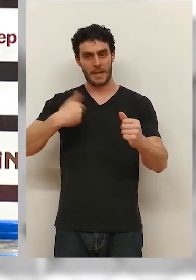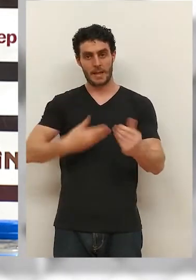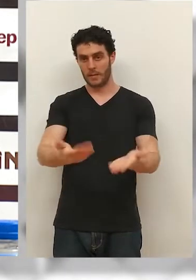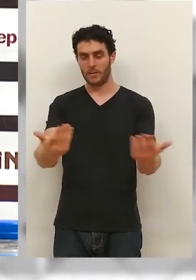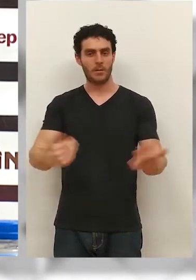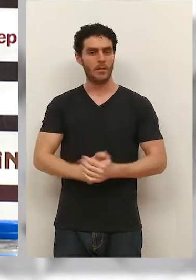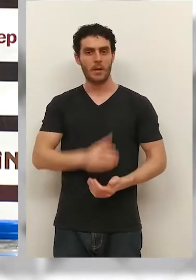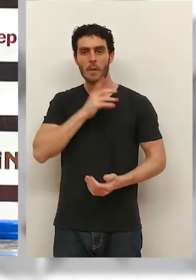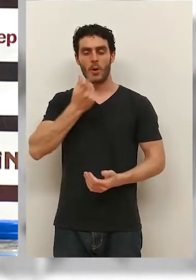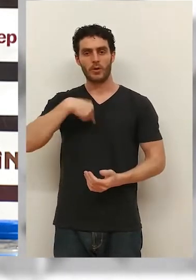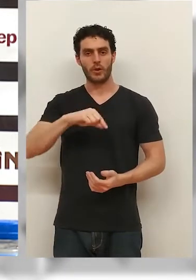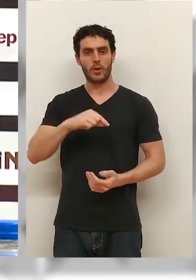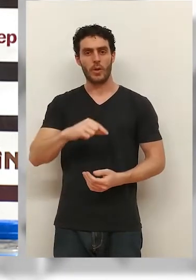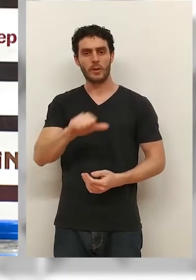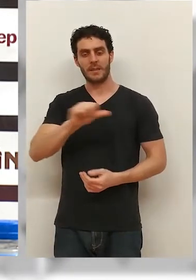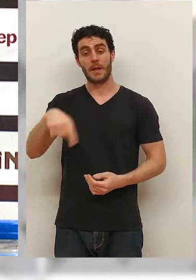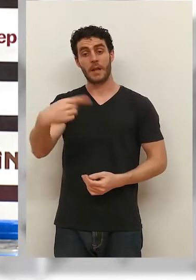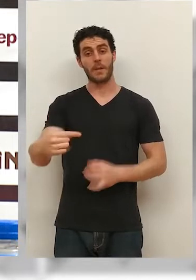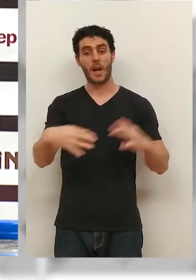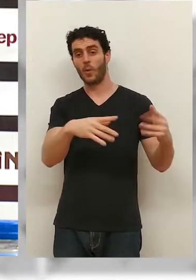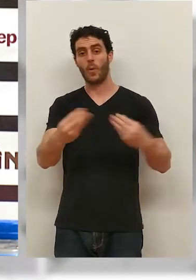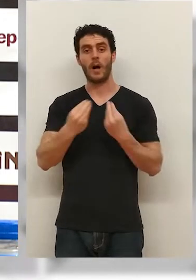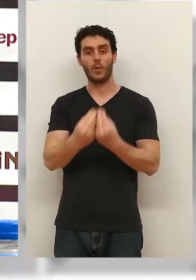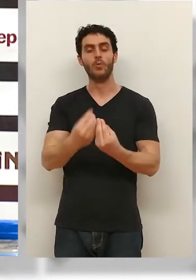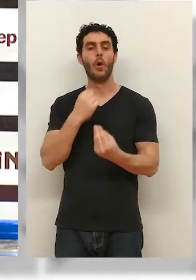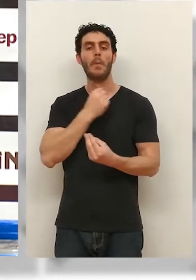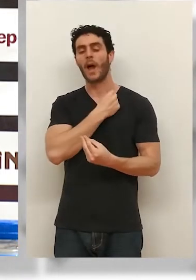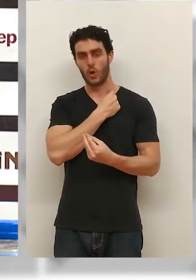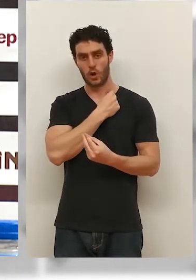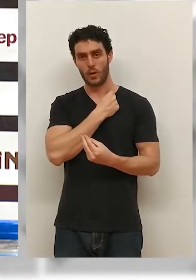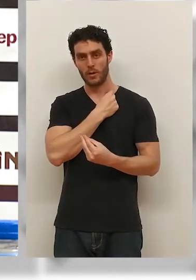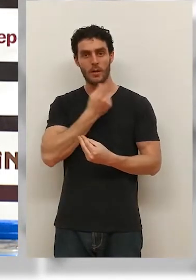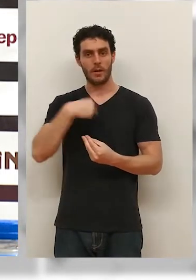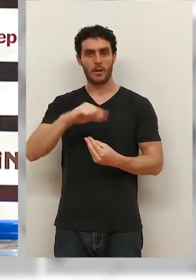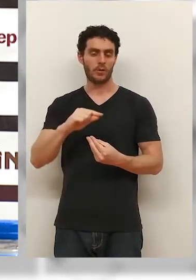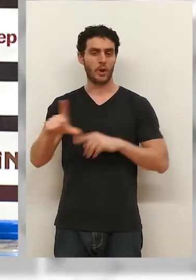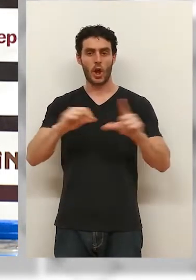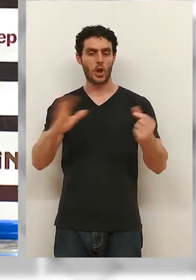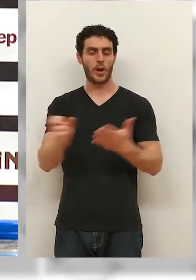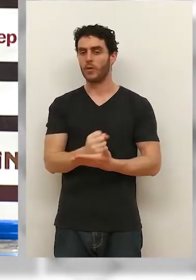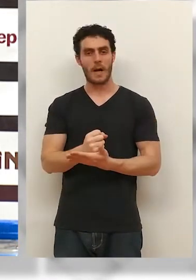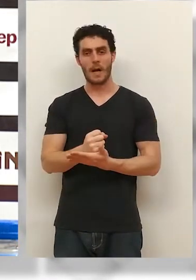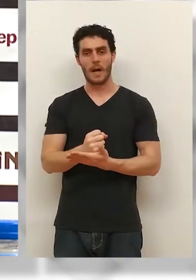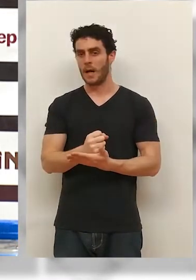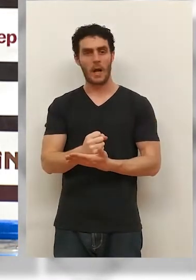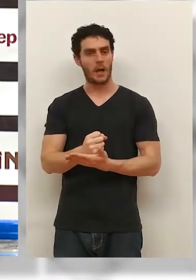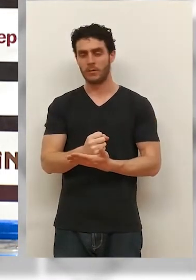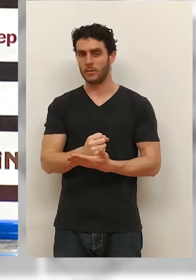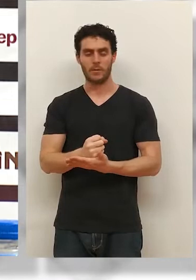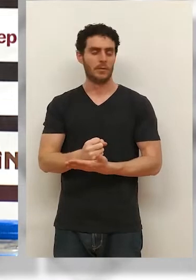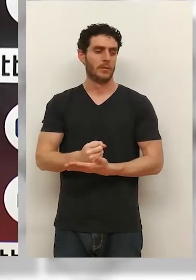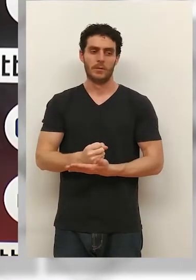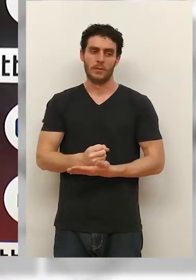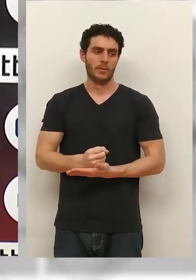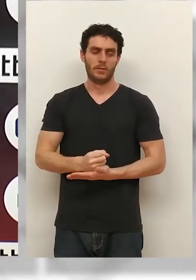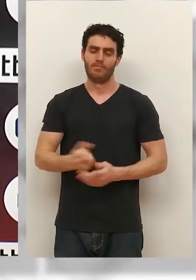y satisfechos por haber conseguido el objetivo. Bueno, pues a falta de dos jornadas, ¿no? Que es realmente lo importante y lo trascendente para